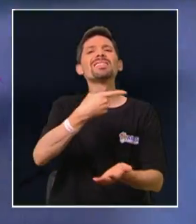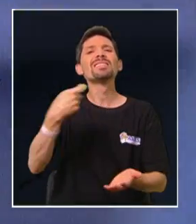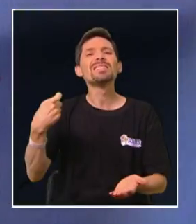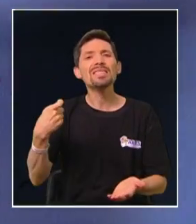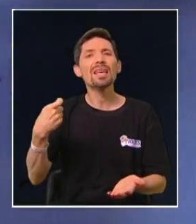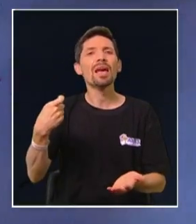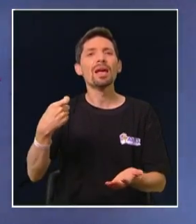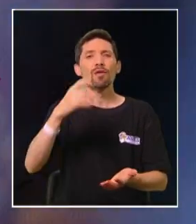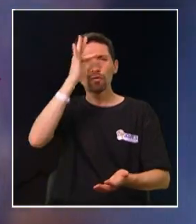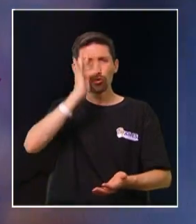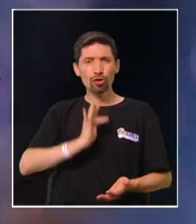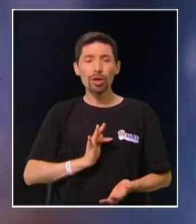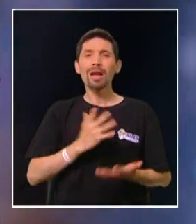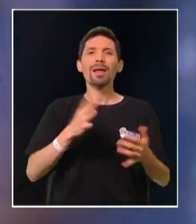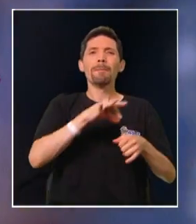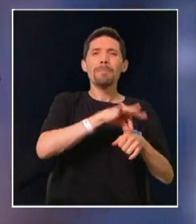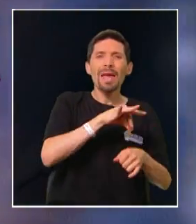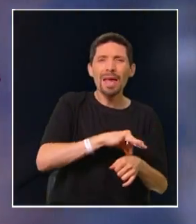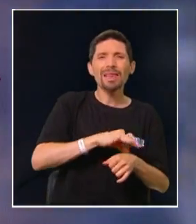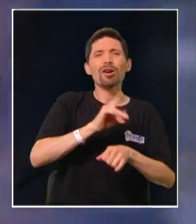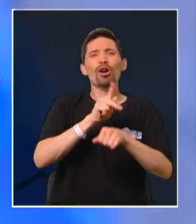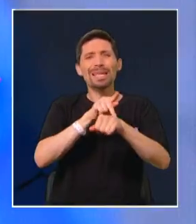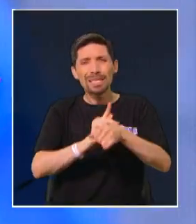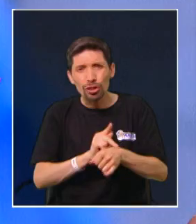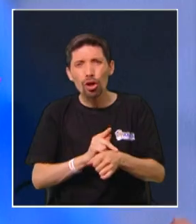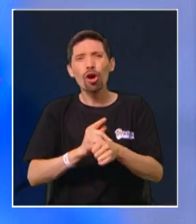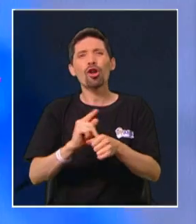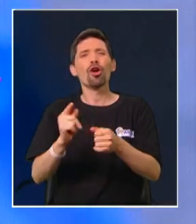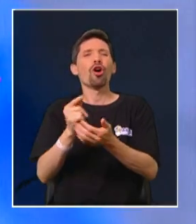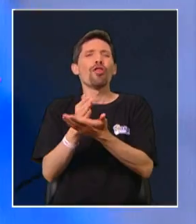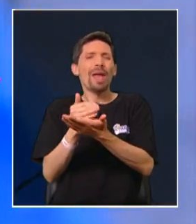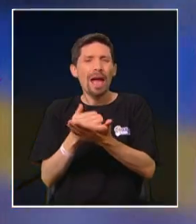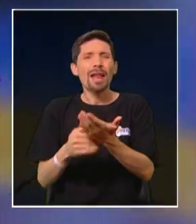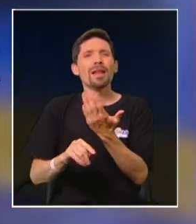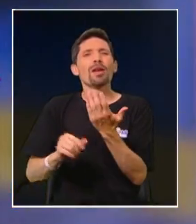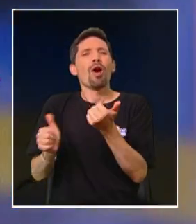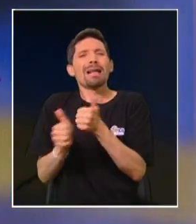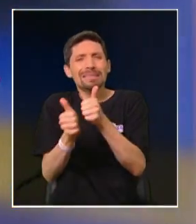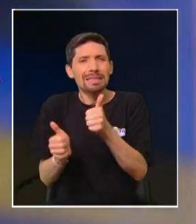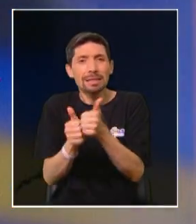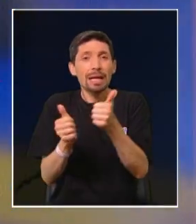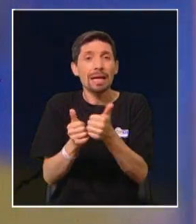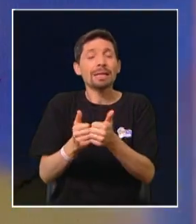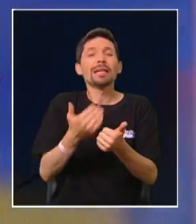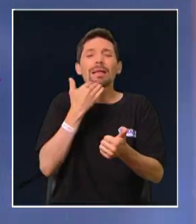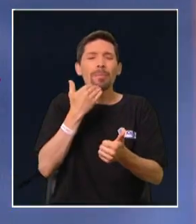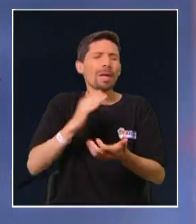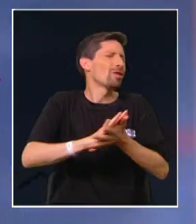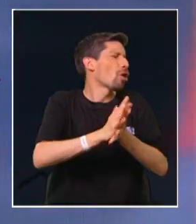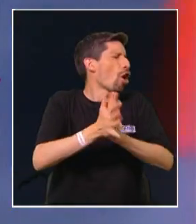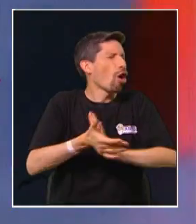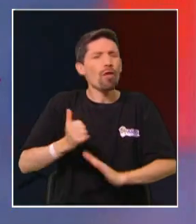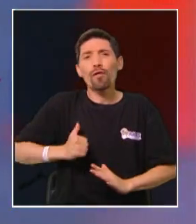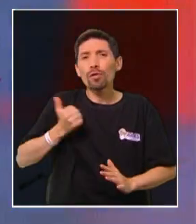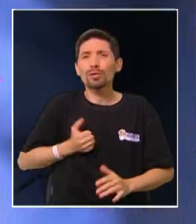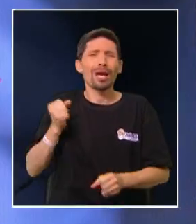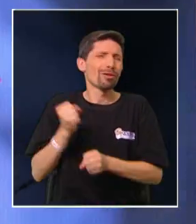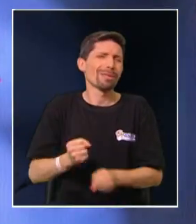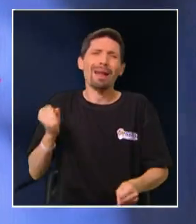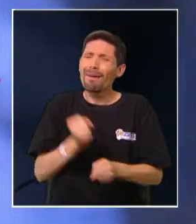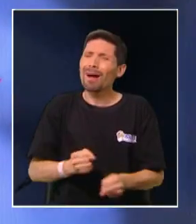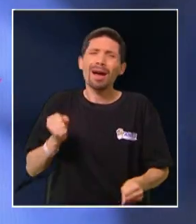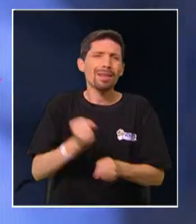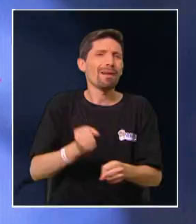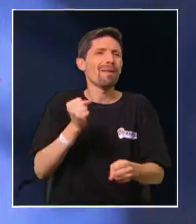médicos, kinesiólogos, técnicos, asistentes y a los fieles 2.500 voluntarios que han trabajado sin descanso y con riesgo de su